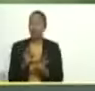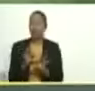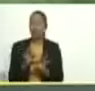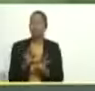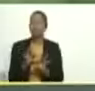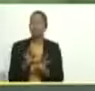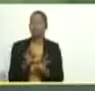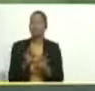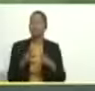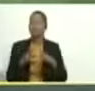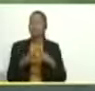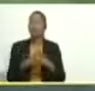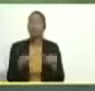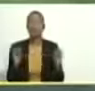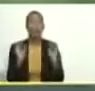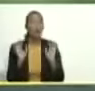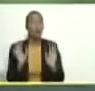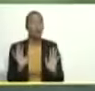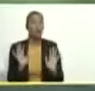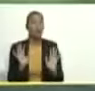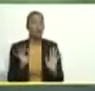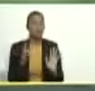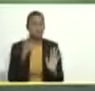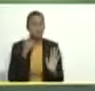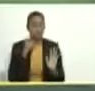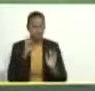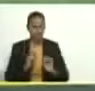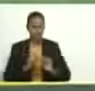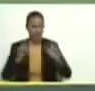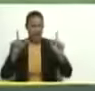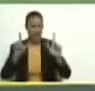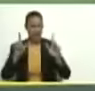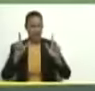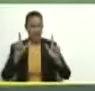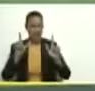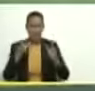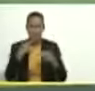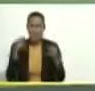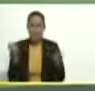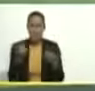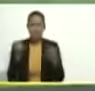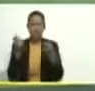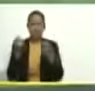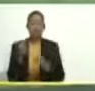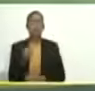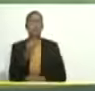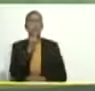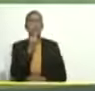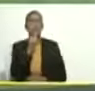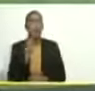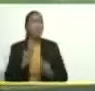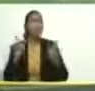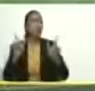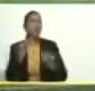imágenes están saliendo, Ñañez. ¿Quién puso eso?